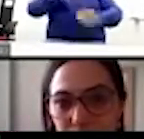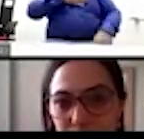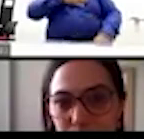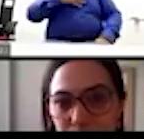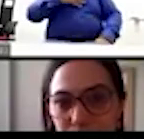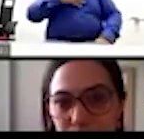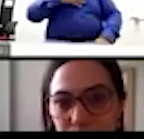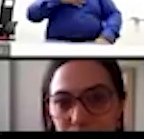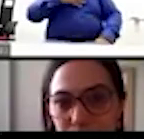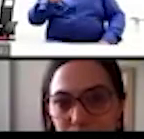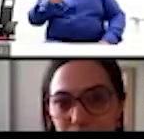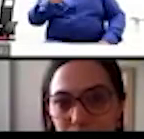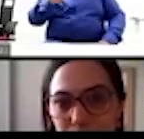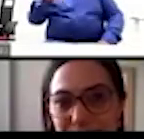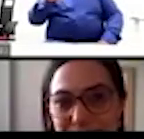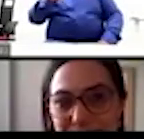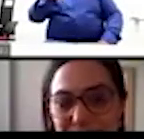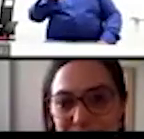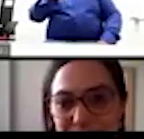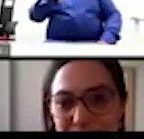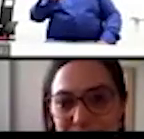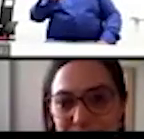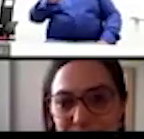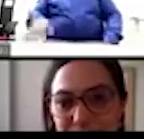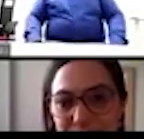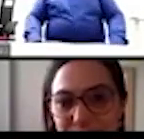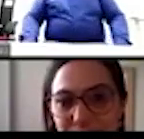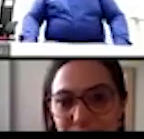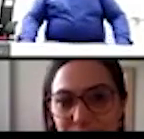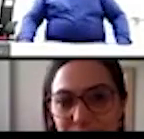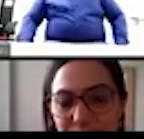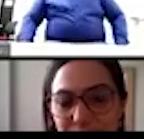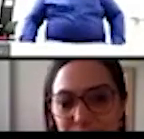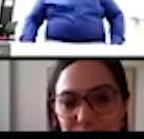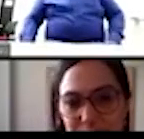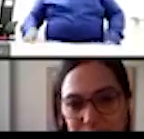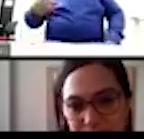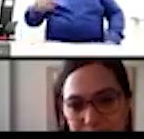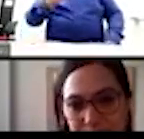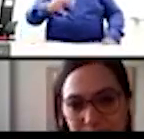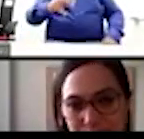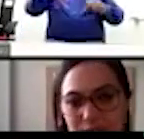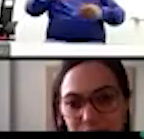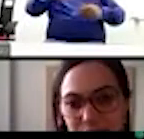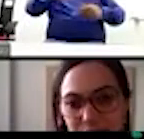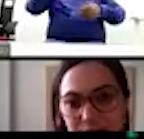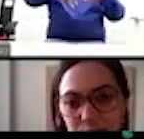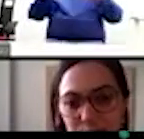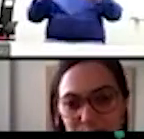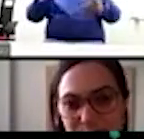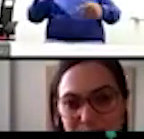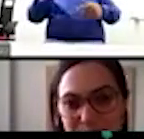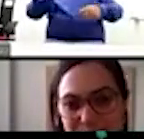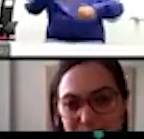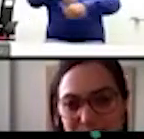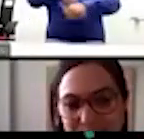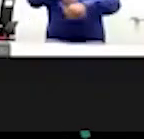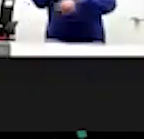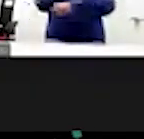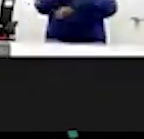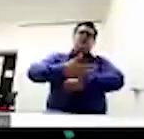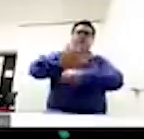Ah, espera, ya. A ver si puedo. Ya, este es el poema que